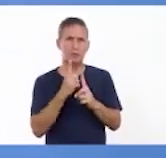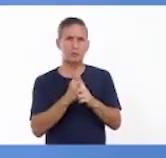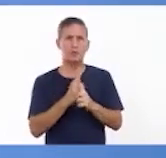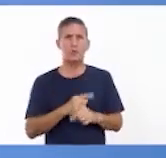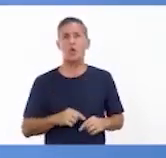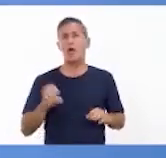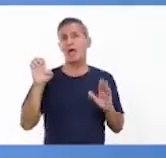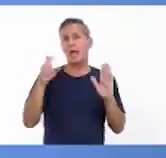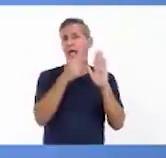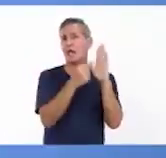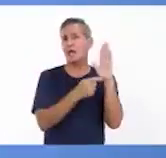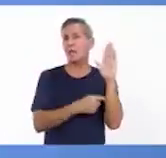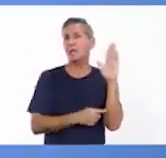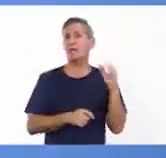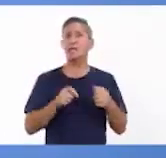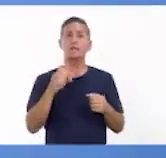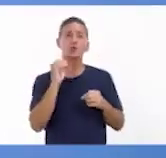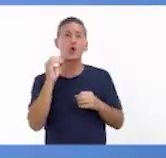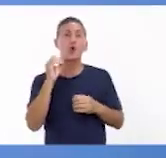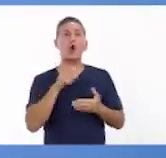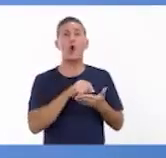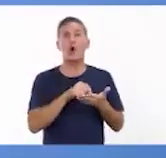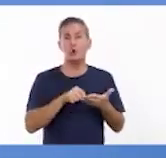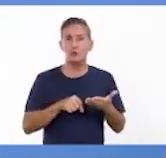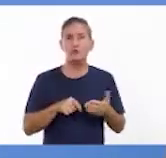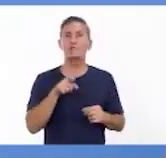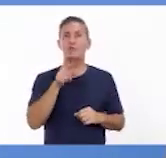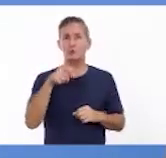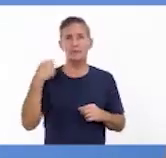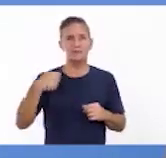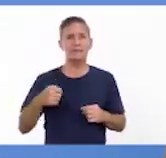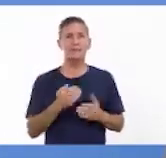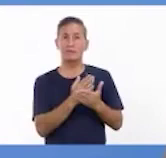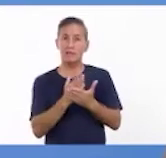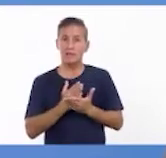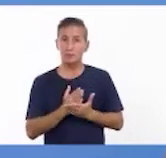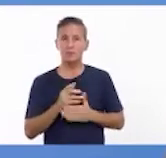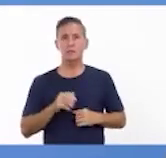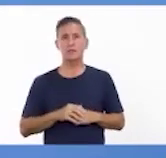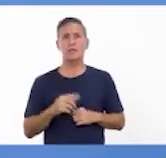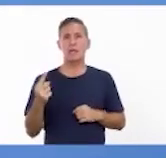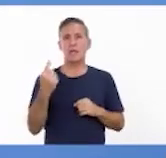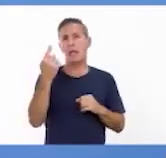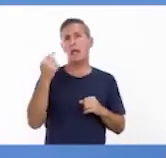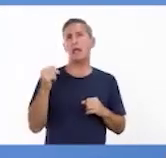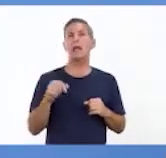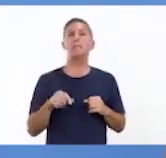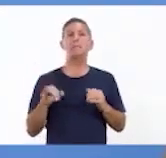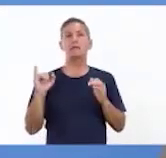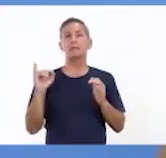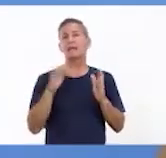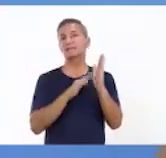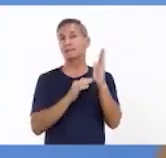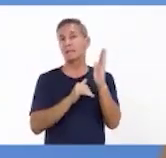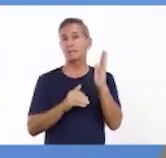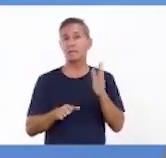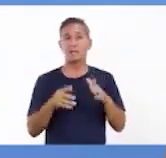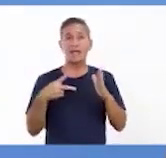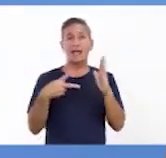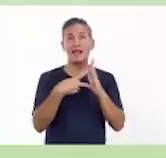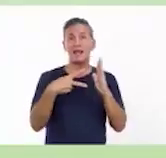en estos encuentros. Vamos a ver cuáles son los elementos ortográficos que ustedes tienen que hacer